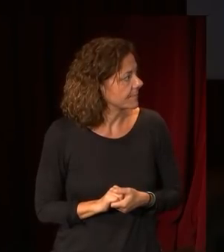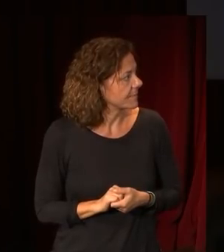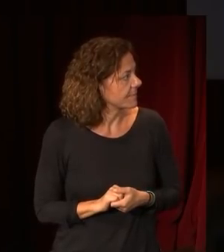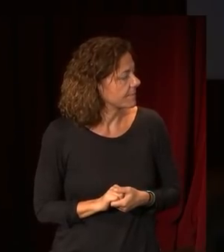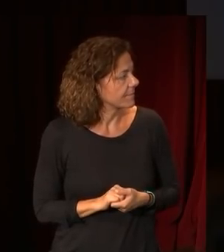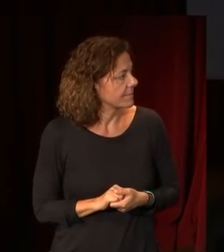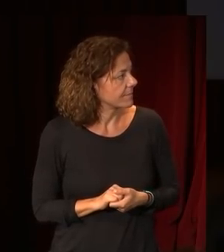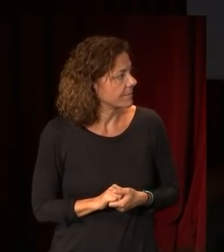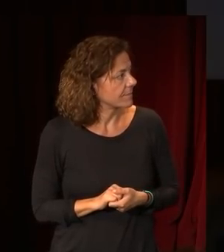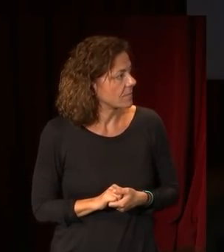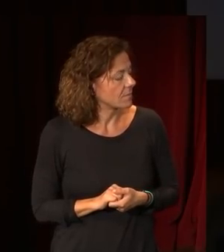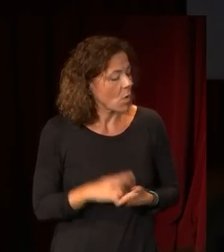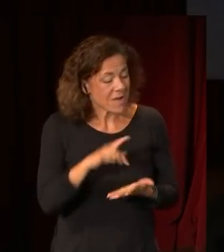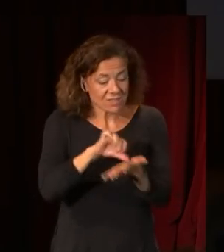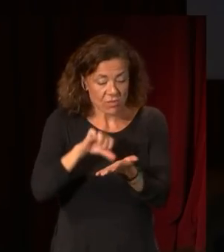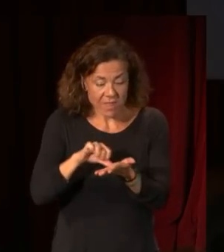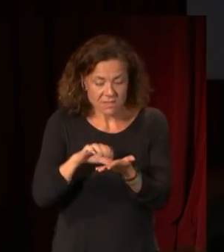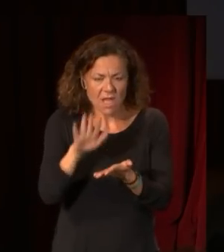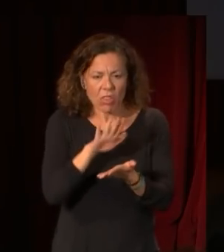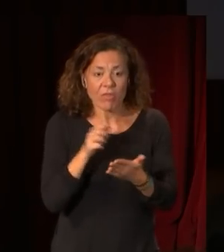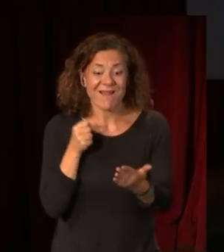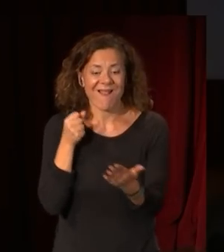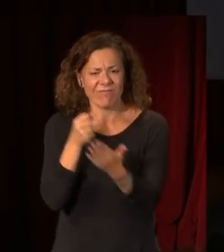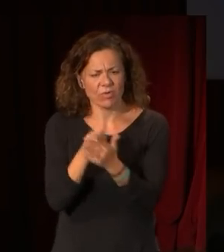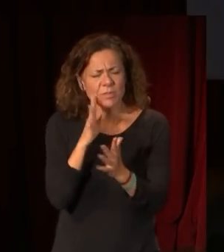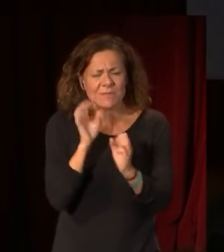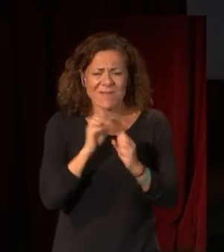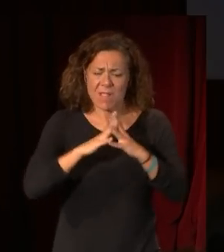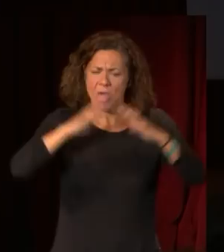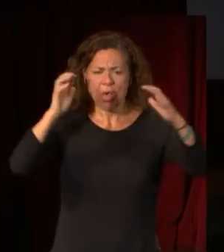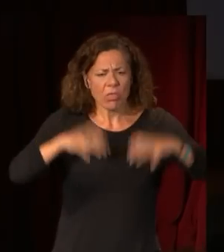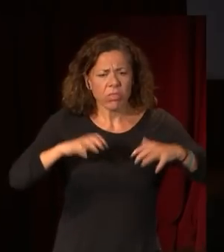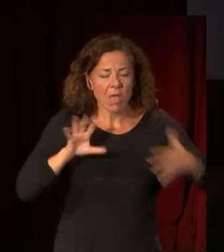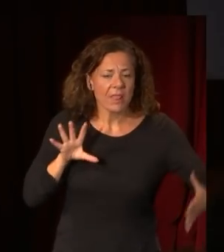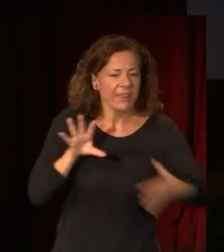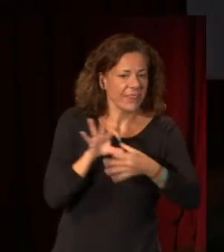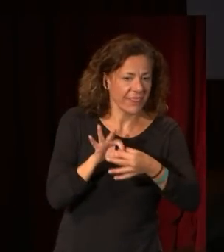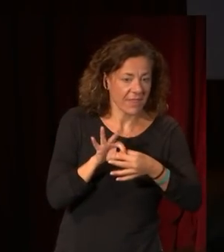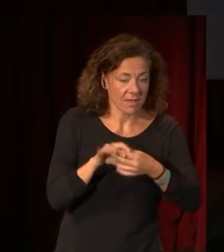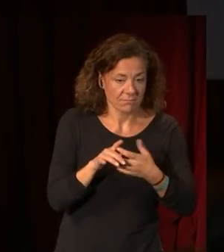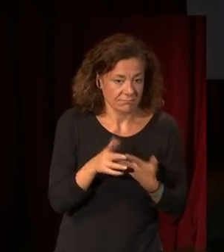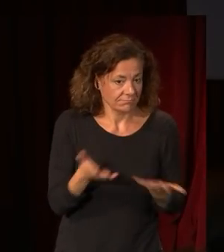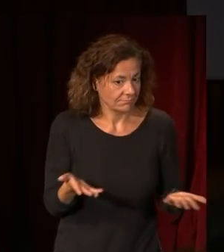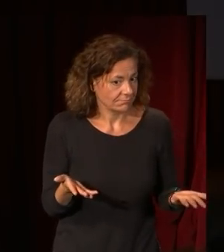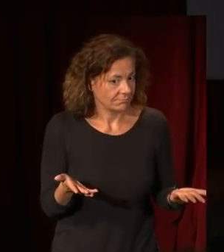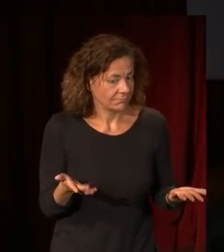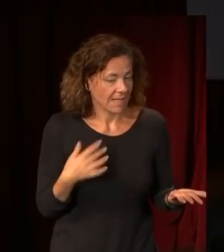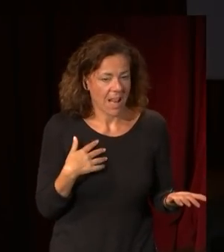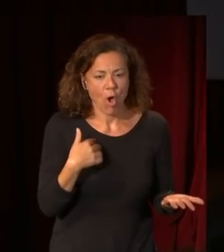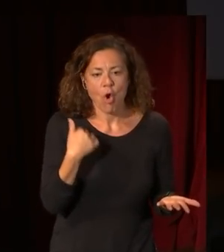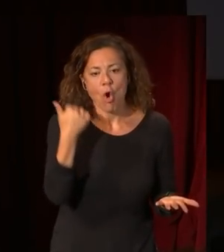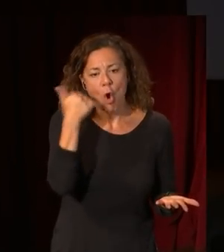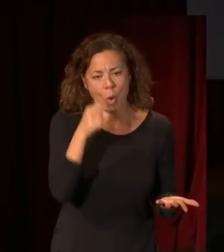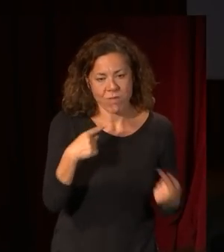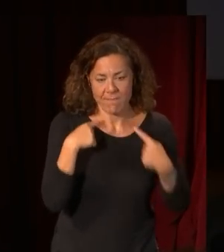parte del fondo pero sobre todo este diluvio que aluden naturalmente a la caída del hombre en el pecado de la humanidad